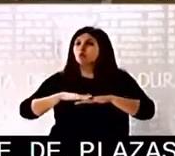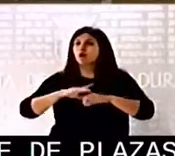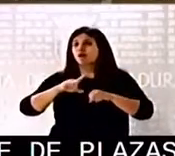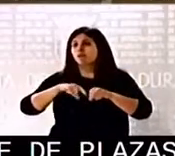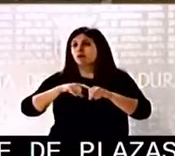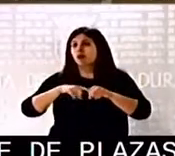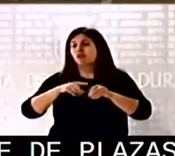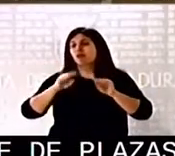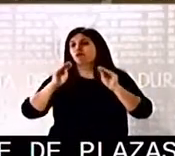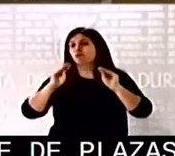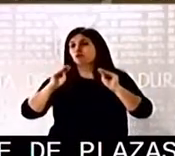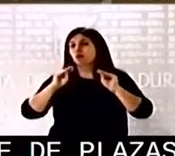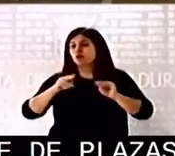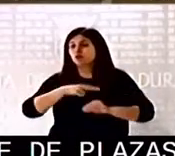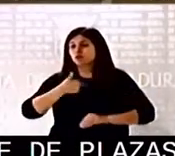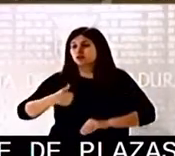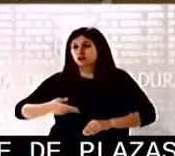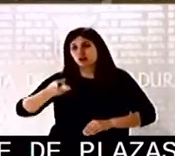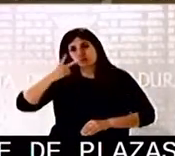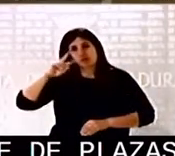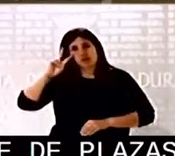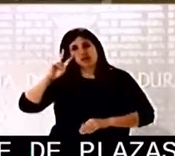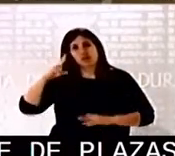sanitaria especializada que hizo.